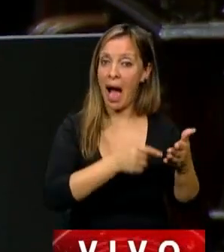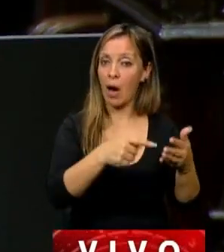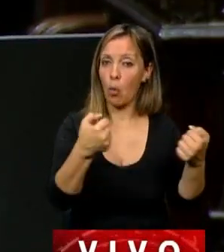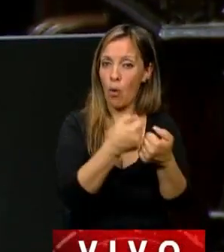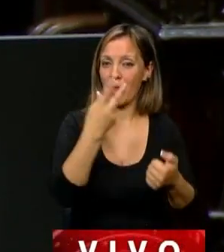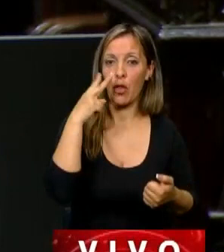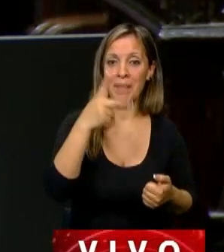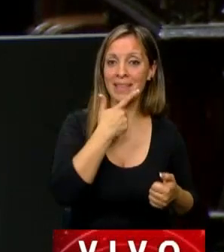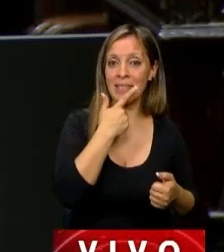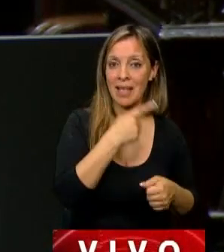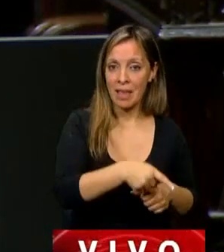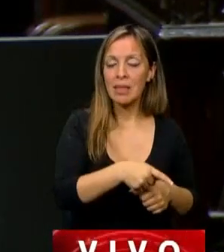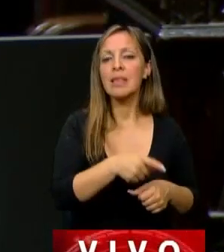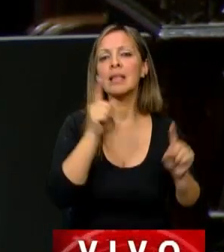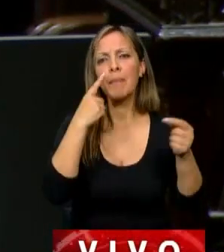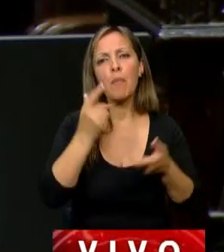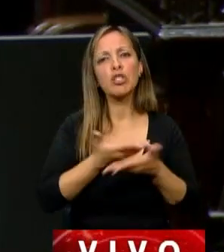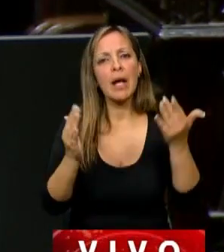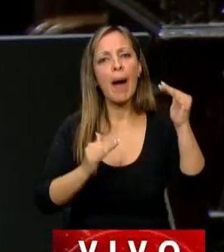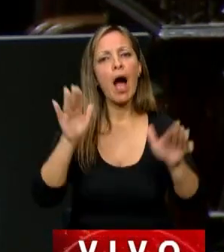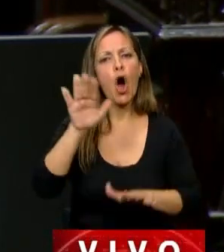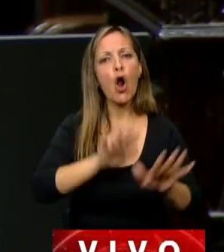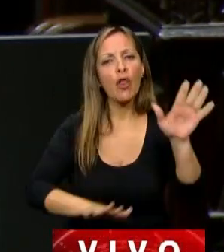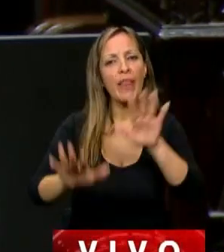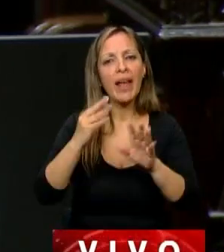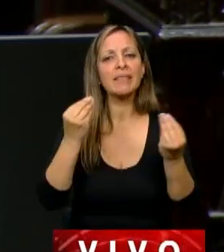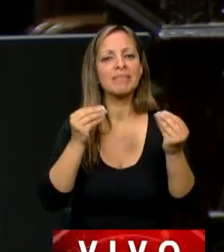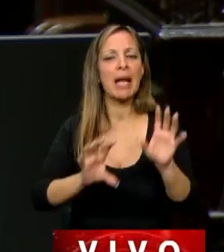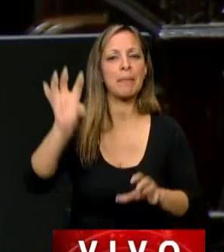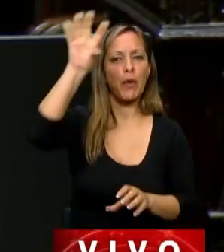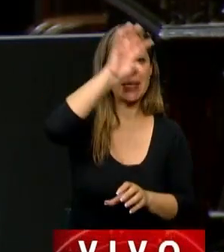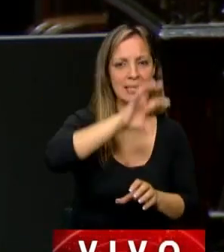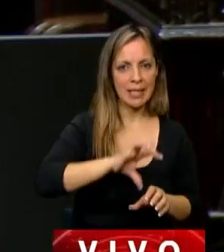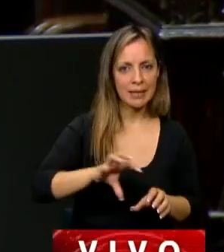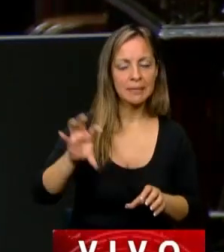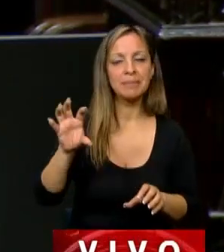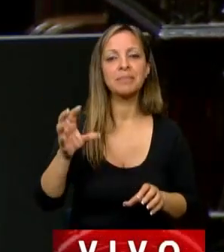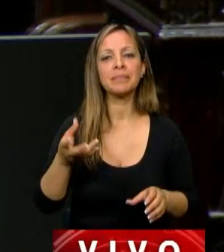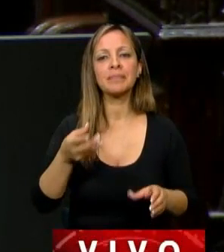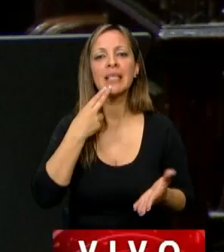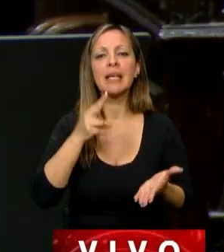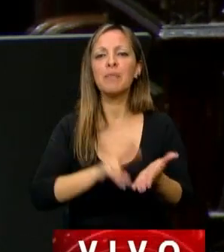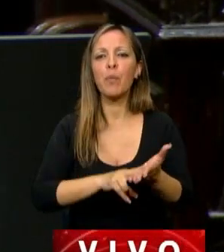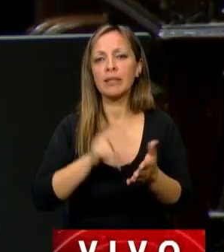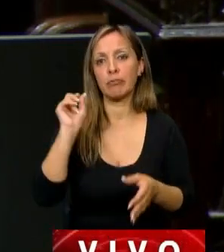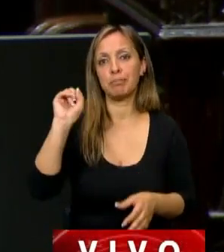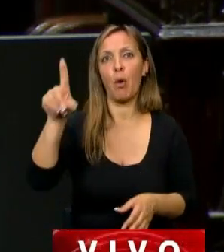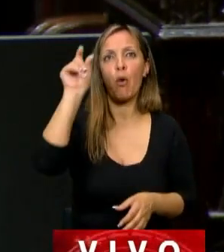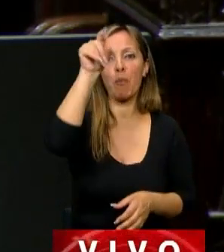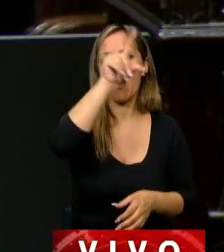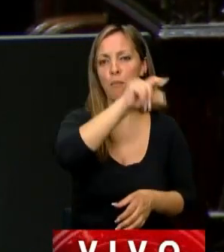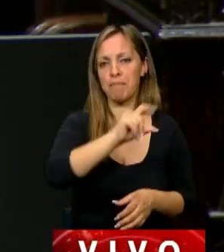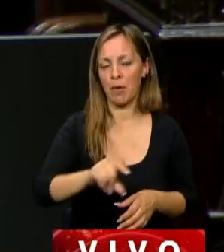alguna igualación, si se quiere, entre las provincias, un trabajo en los impuestos patrimoniales, ¿no?, que después de tantos años